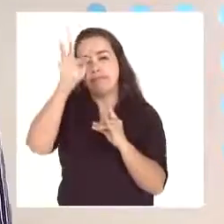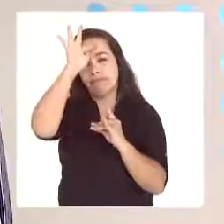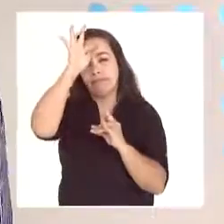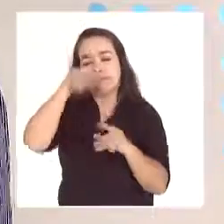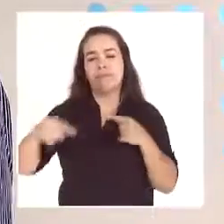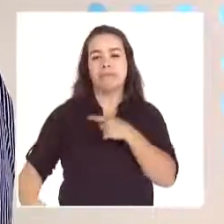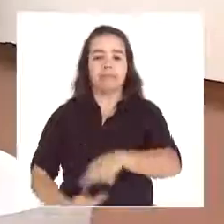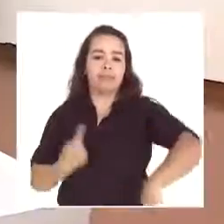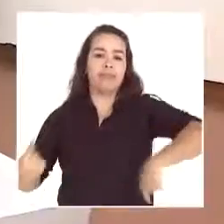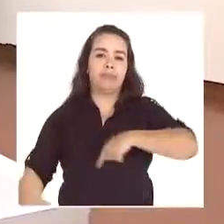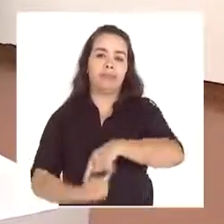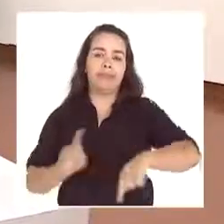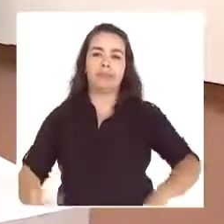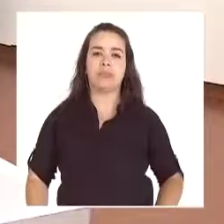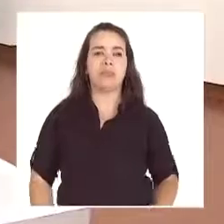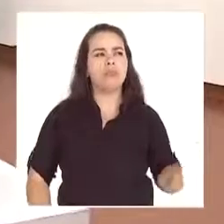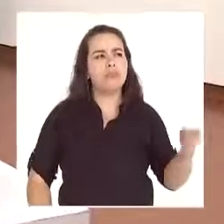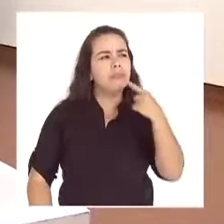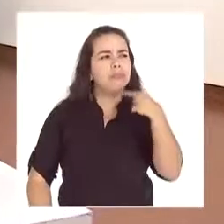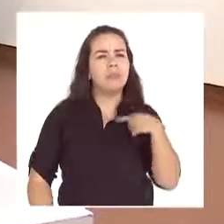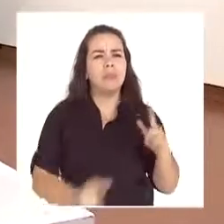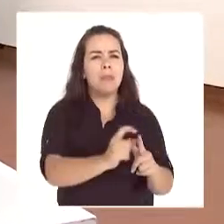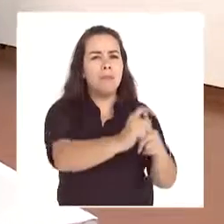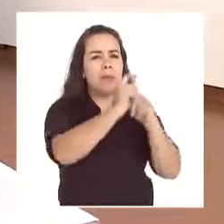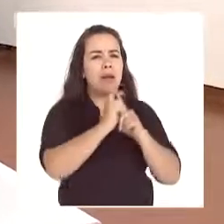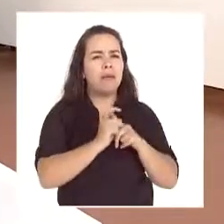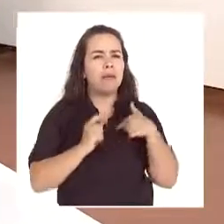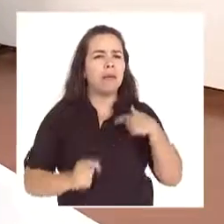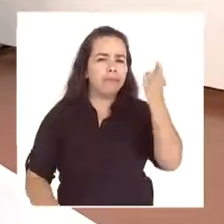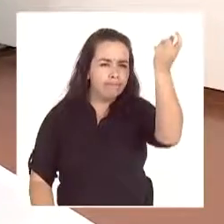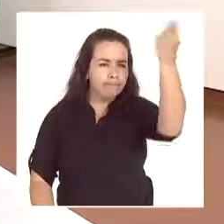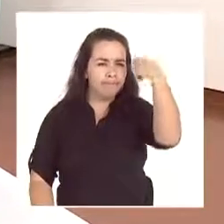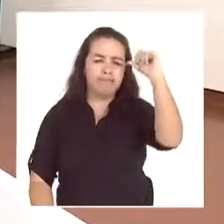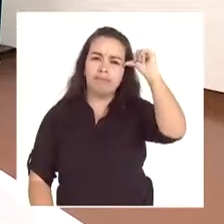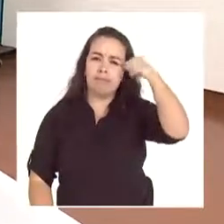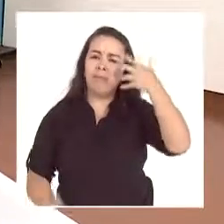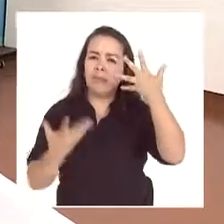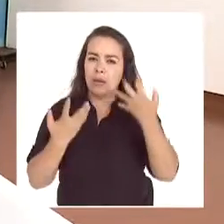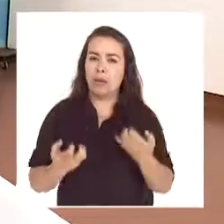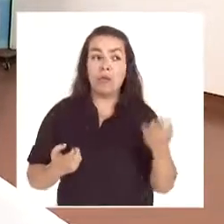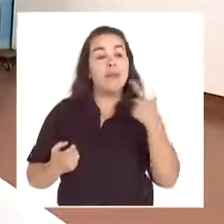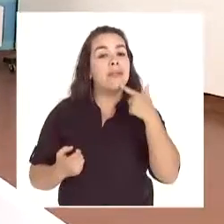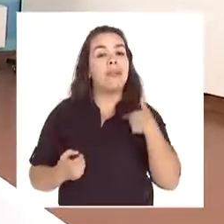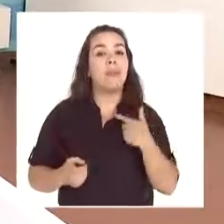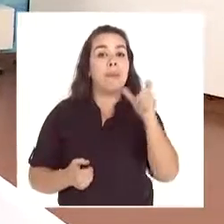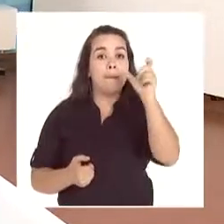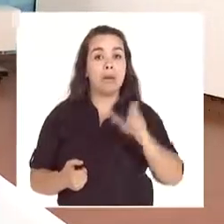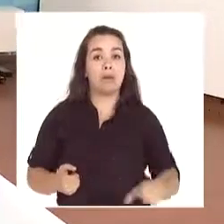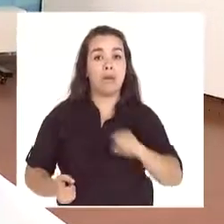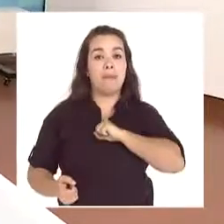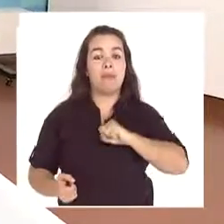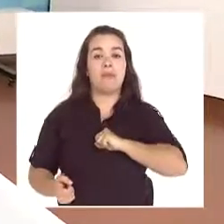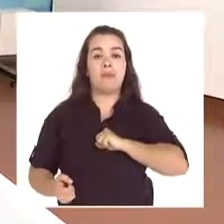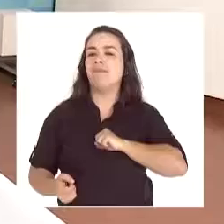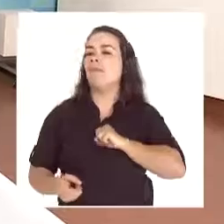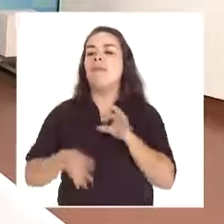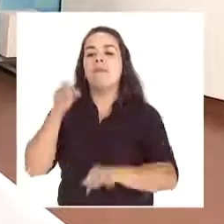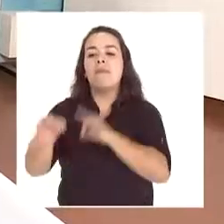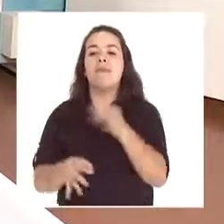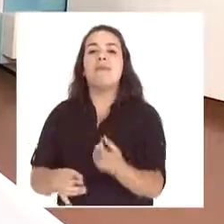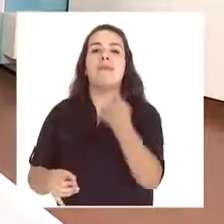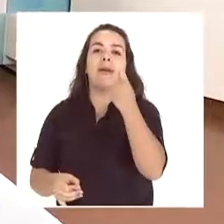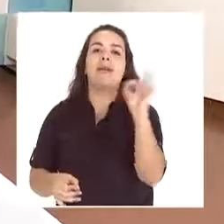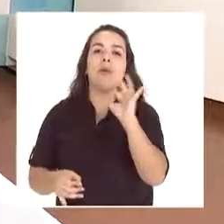las diálisis. Él dijo una palabra que yo quiero que nos quede aquí siempre en la mente: el paciente vascular no controlado. Y